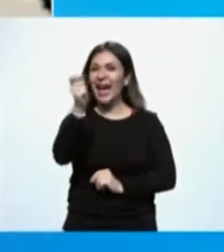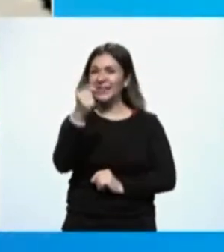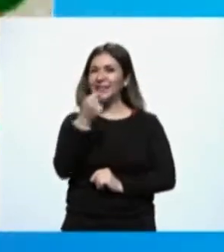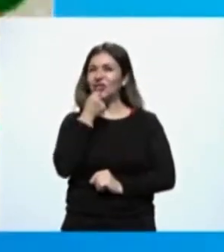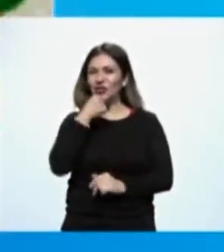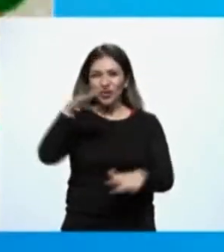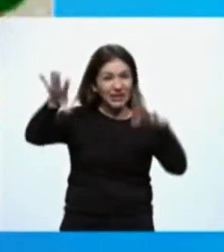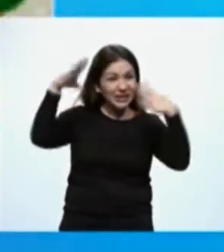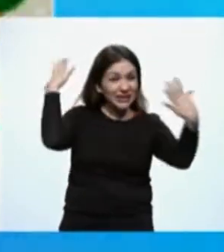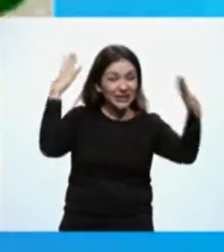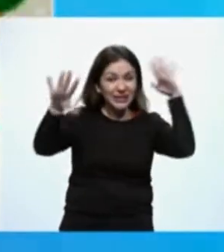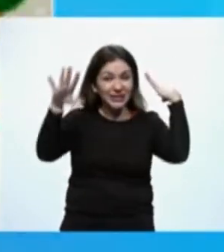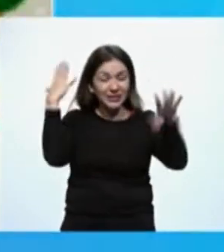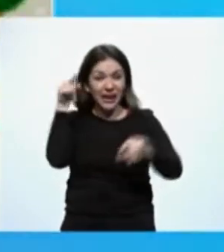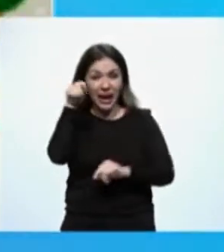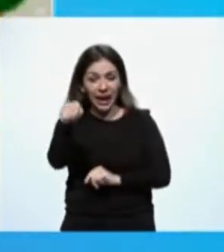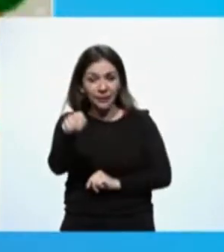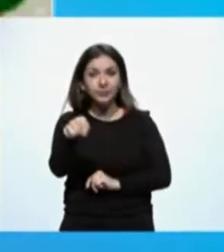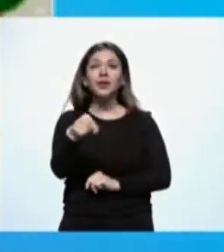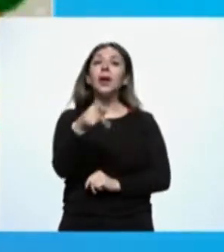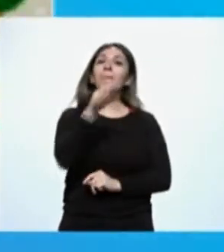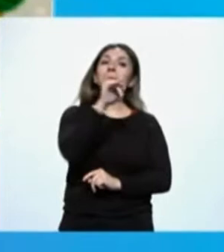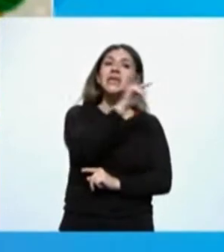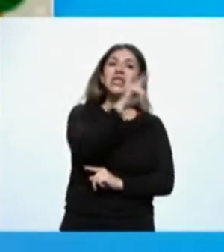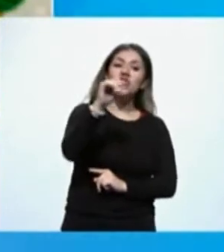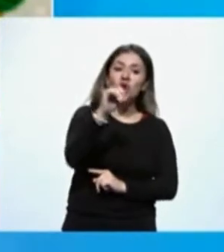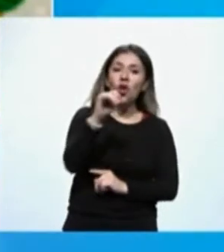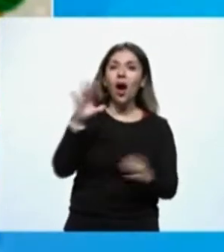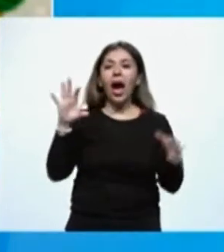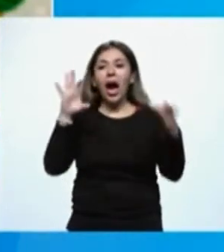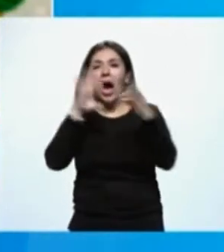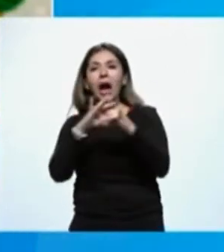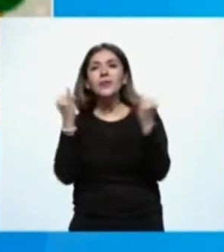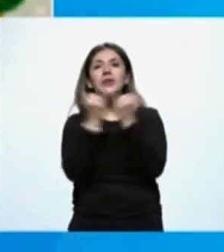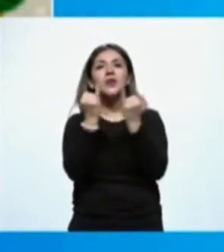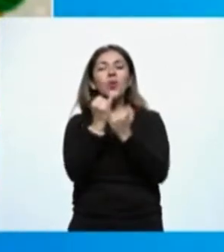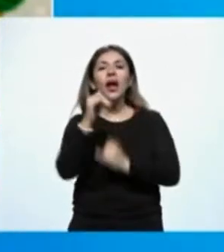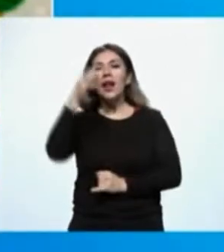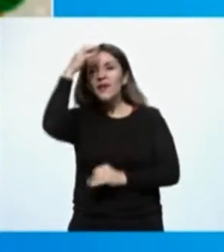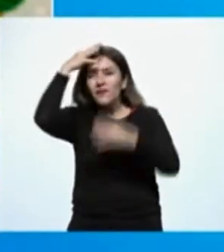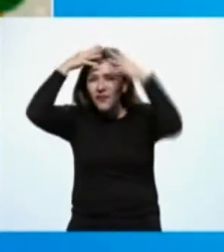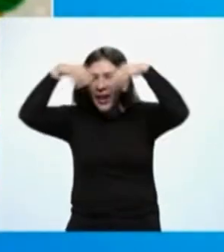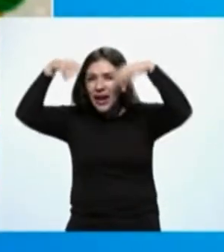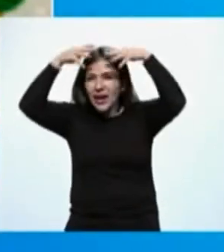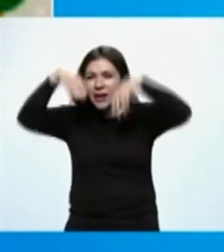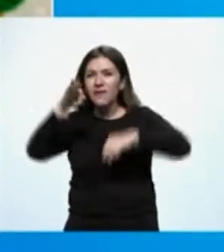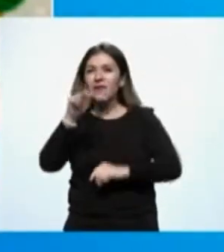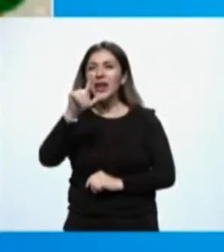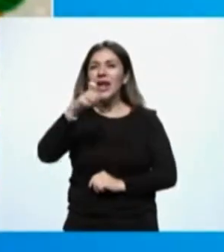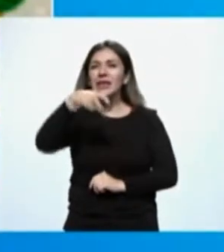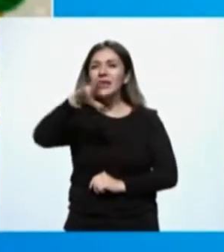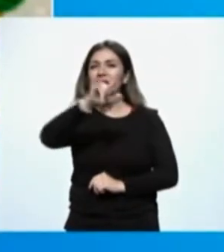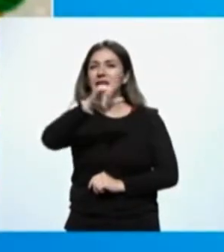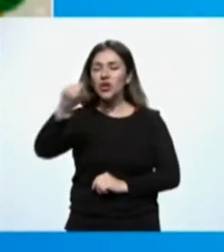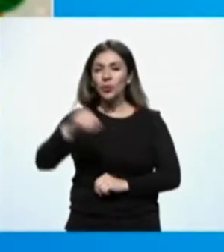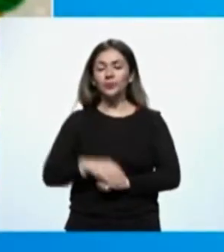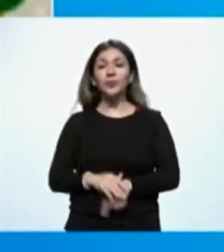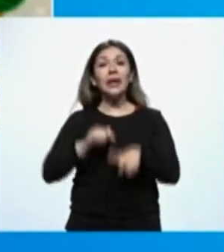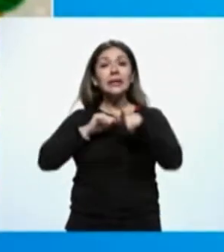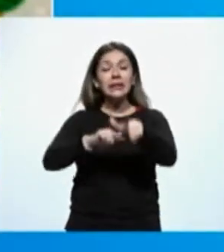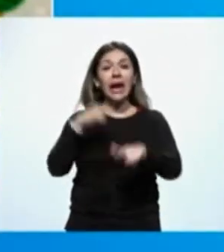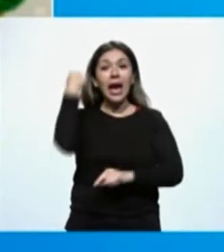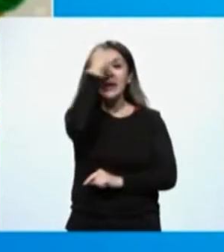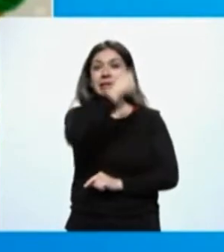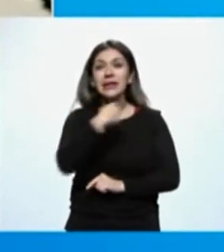pillo. Pillo rima con flequillo, quiere decir travieso. Continuamos el dibujo. Redonda cara